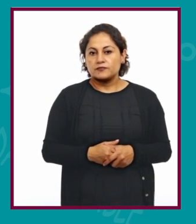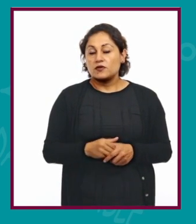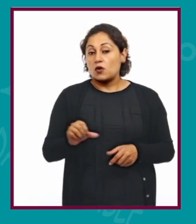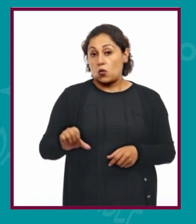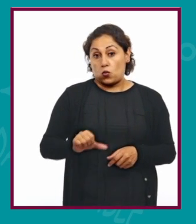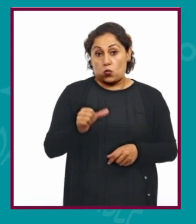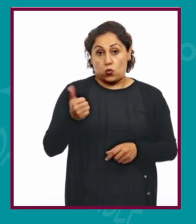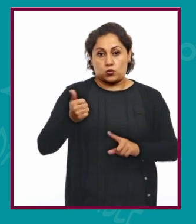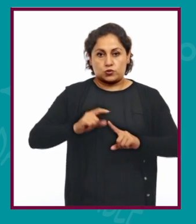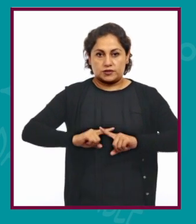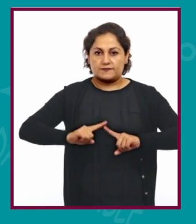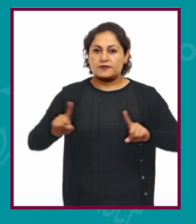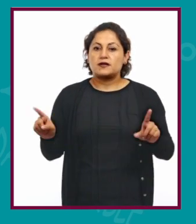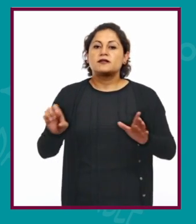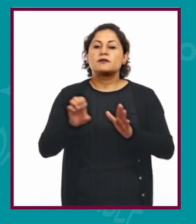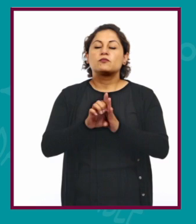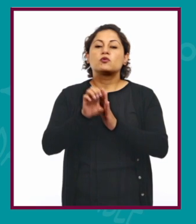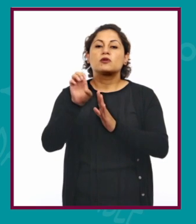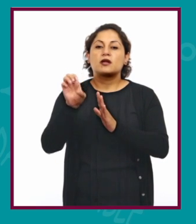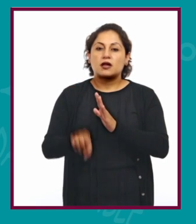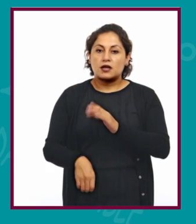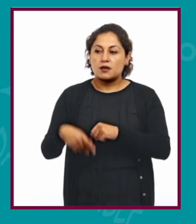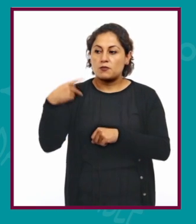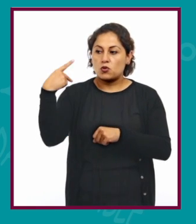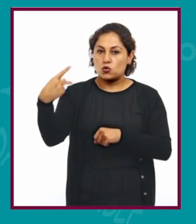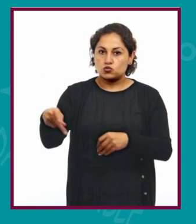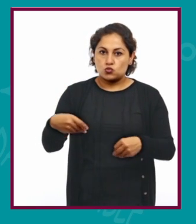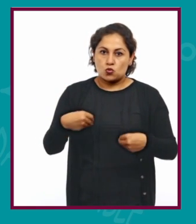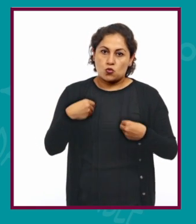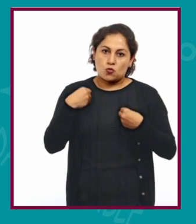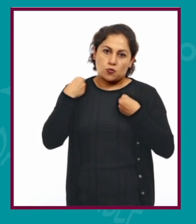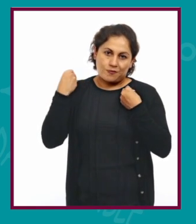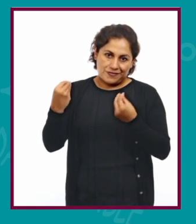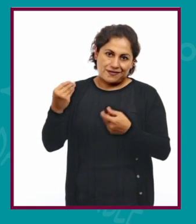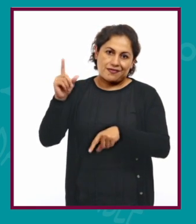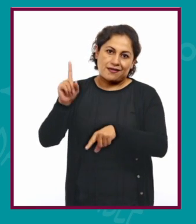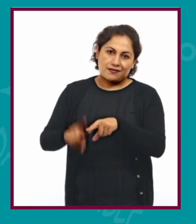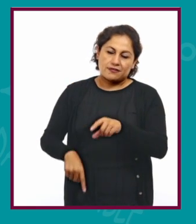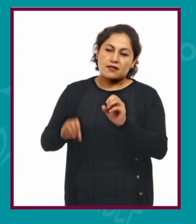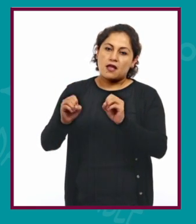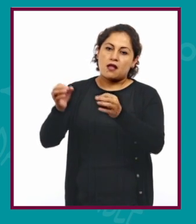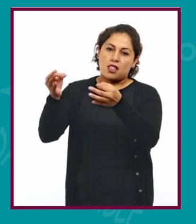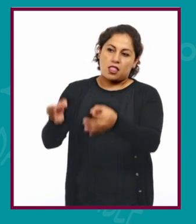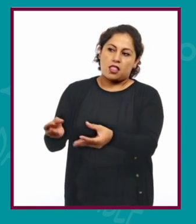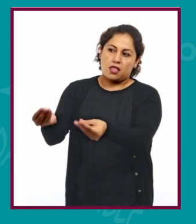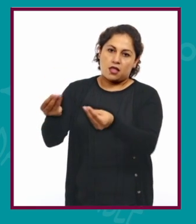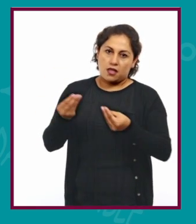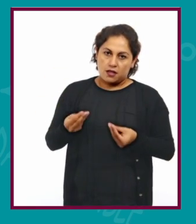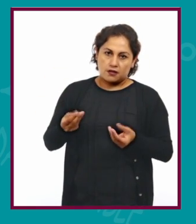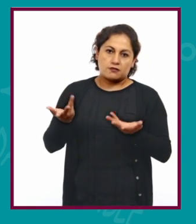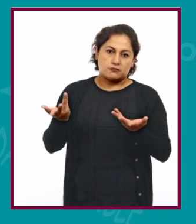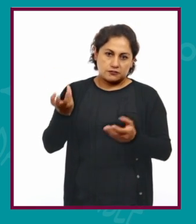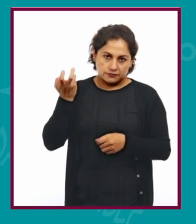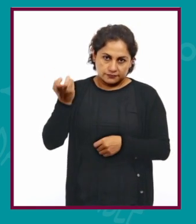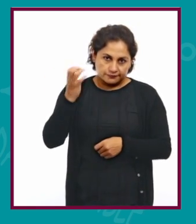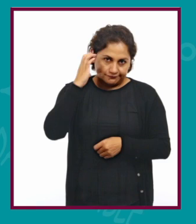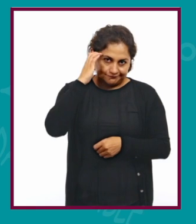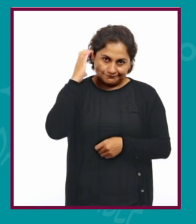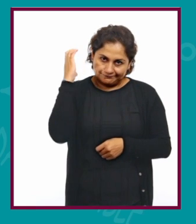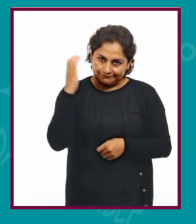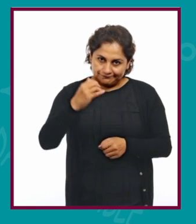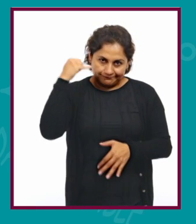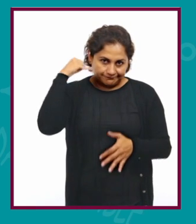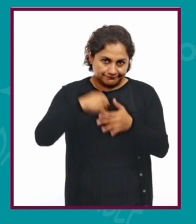muy mínimo, ¿no? Y lo otro implica arrebatarle a las personas su dignidad, su bienestar o en ciertos casos extremos hasta la